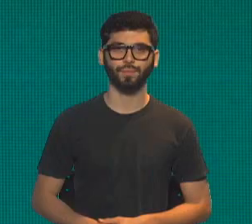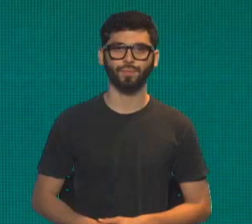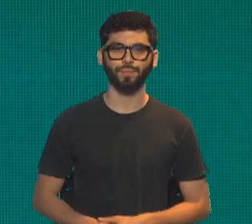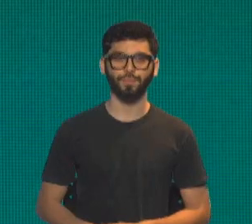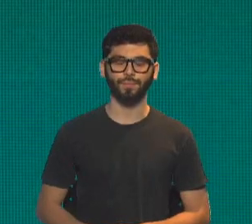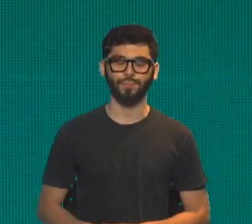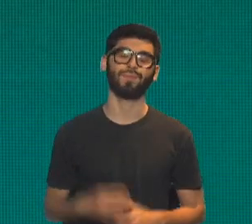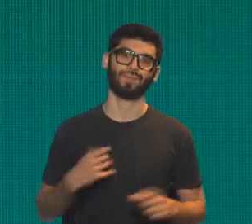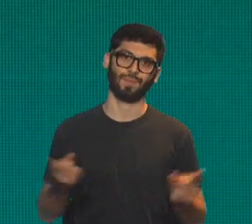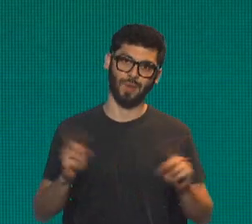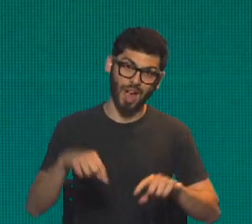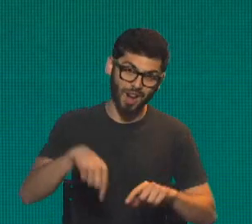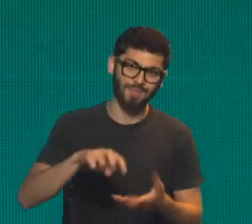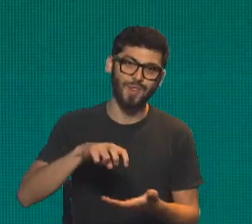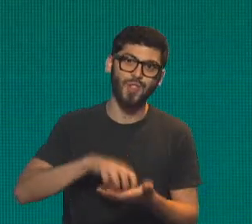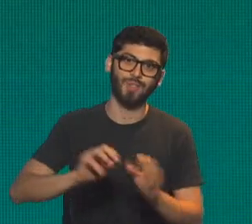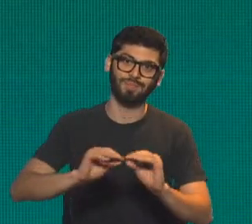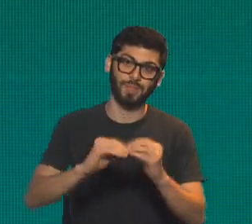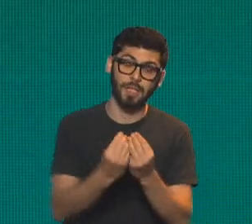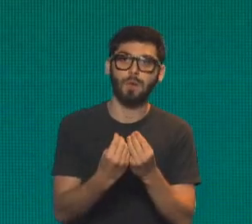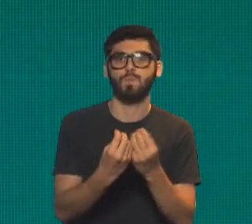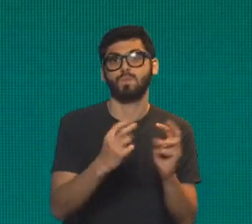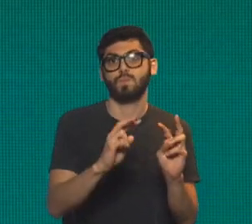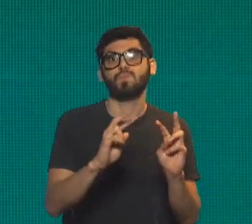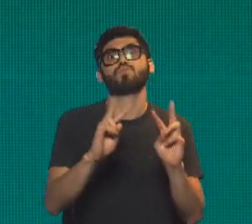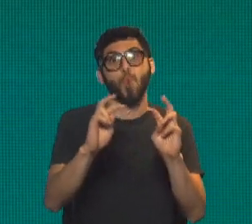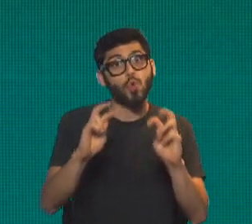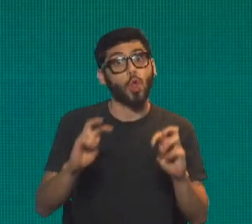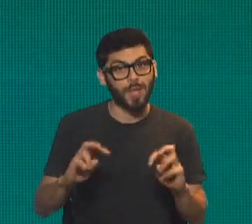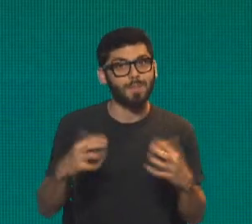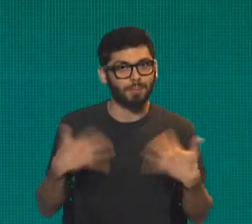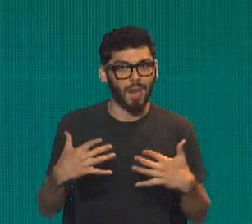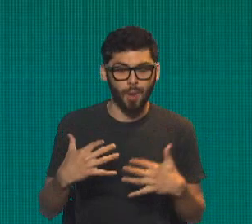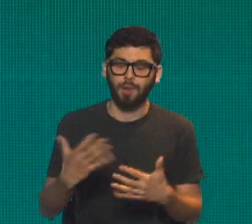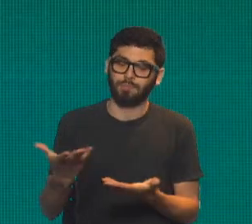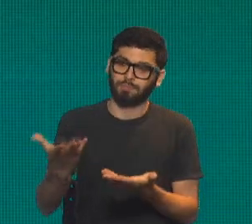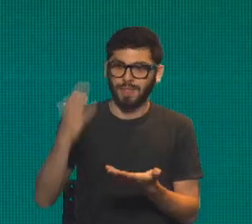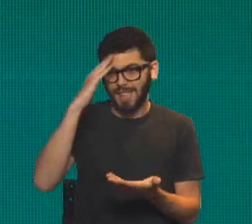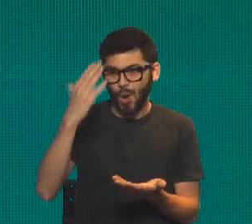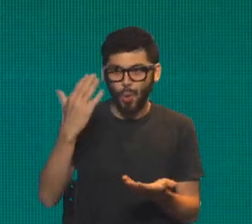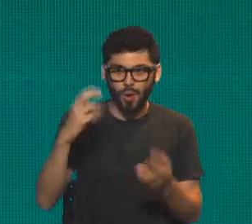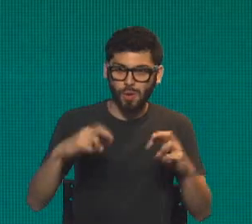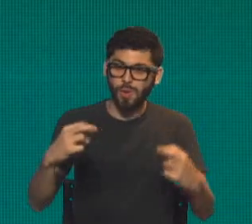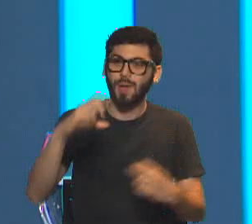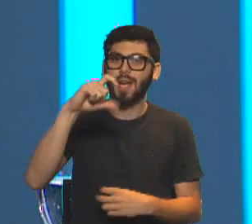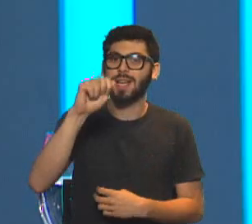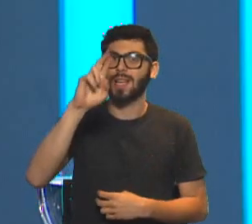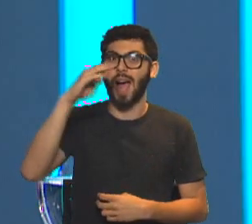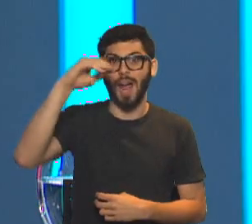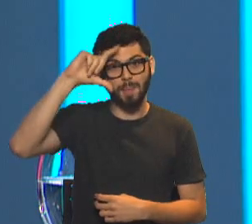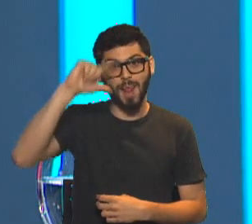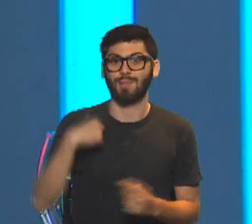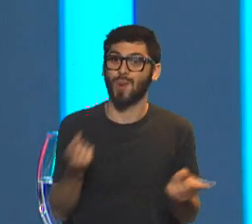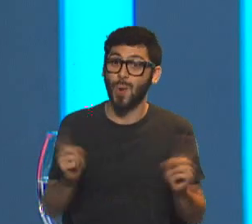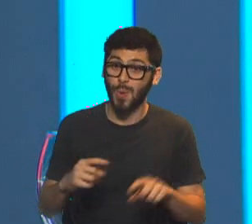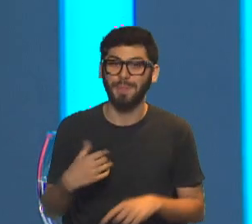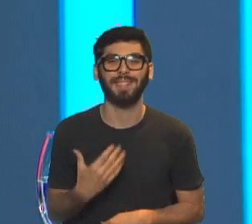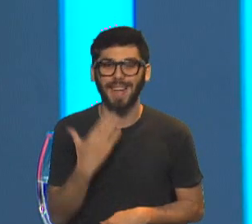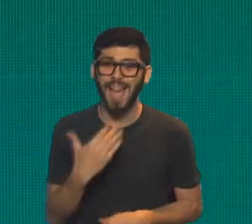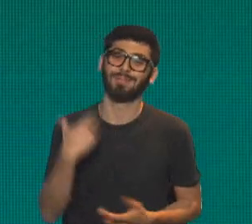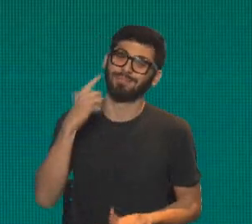ya estamos de regreso con este cierre de edición. Hay varios temas en esta jornada para analizar. Saludo a la mesa. Carmela Bárbaro, que está de regreso. Se te